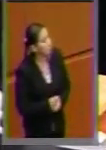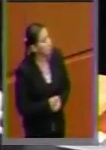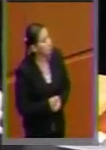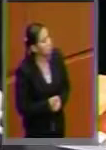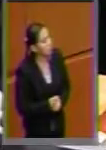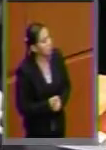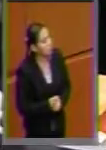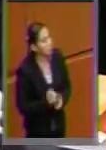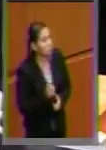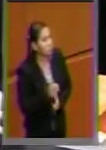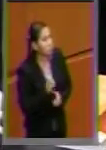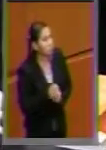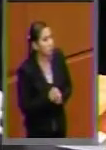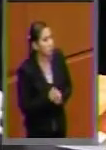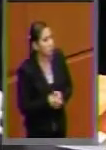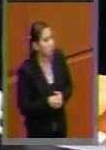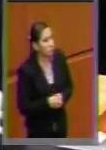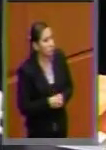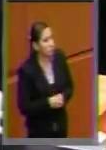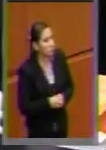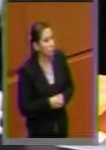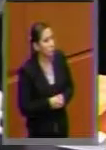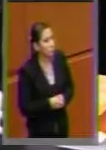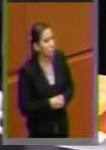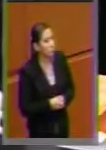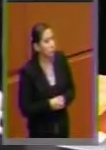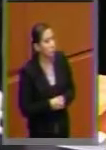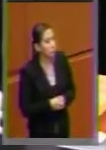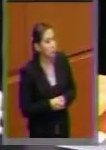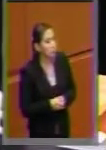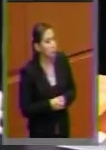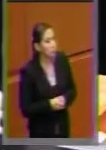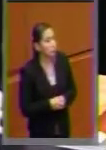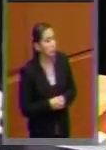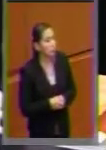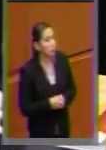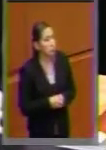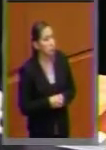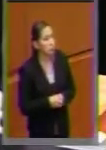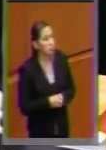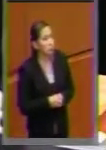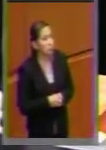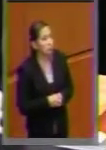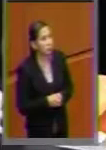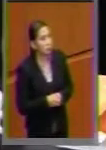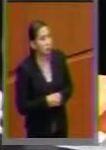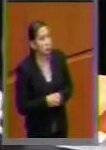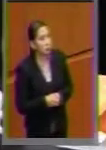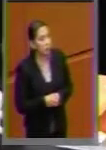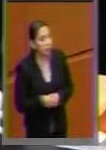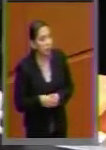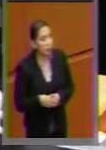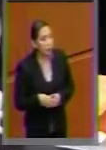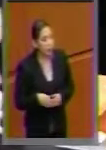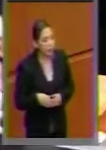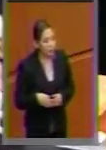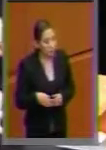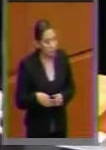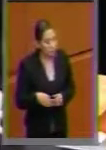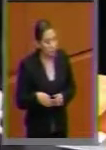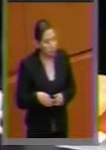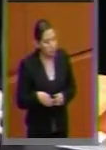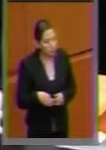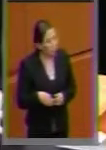y entonces la ley se interpreta después la aplican pero quien hace la ley y lo fuera un panel instante que estuvo